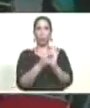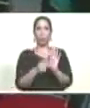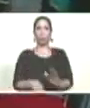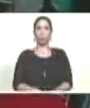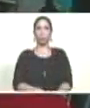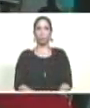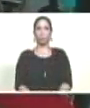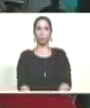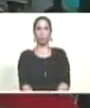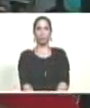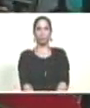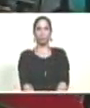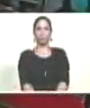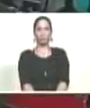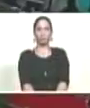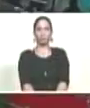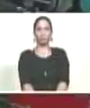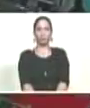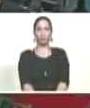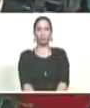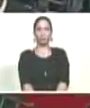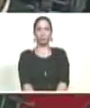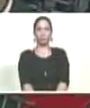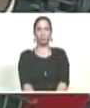Sí, sí, ya los van a entrar.